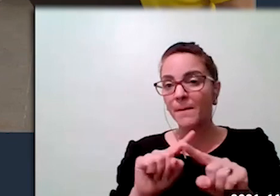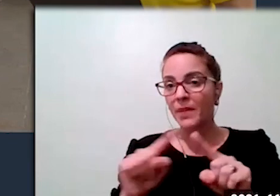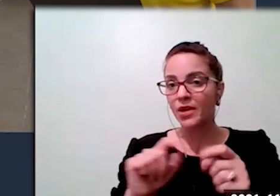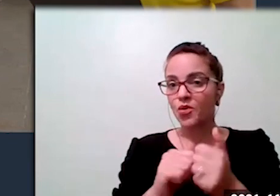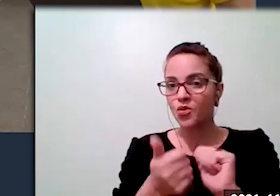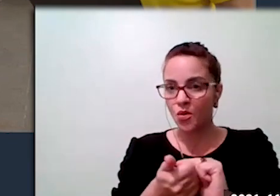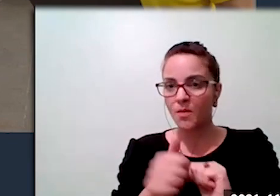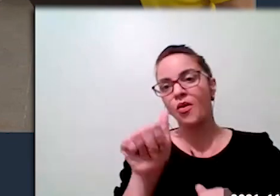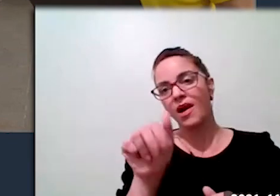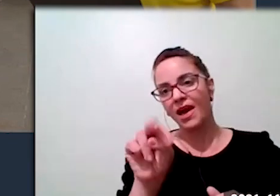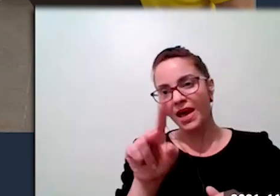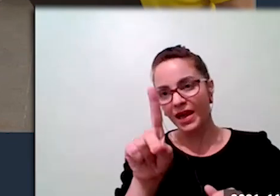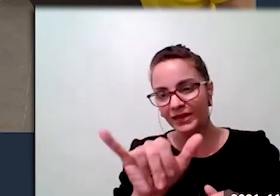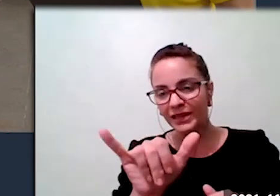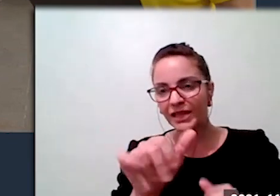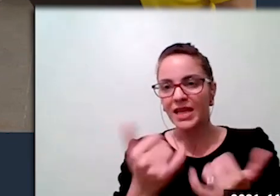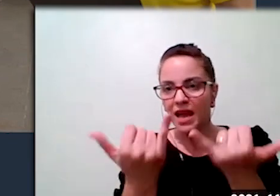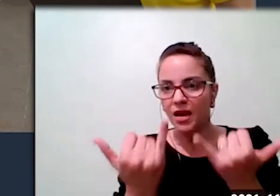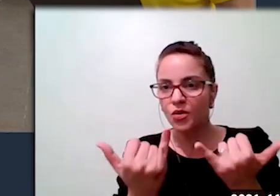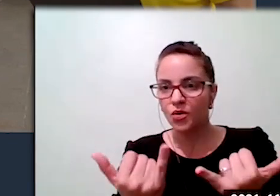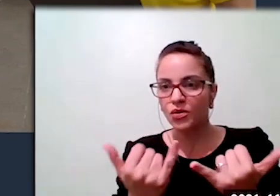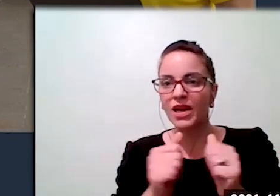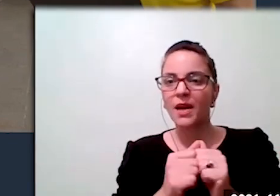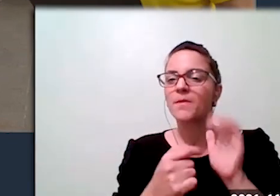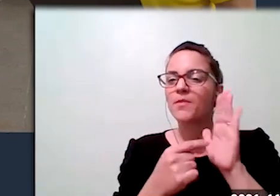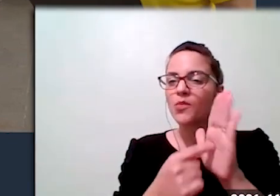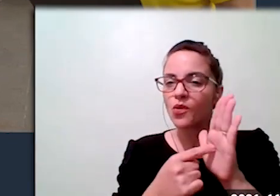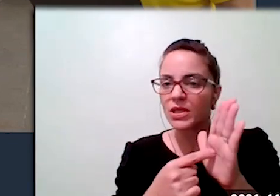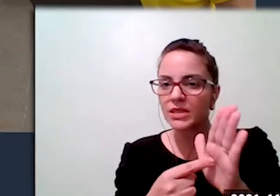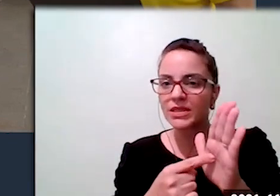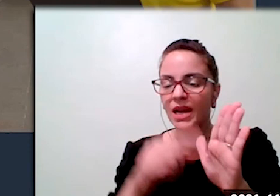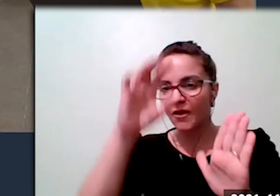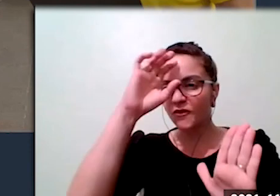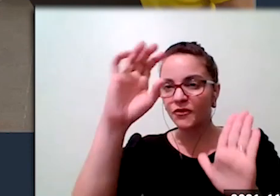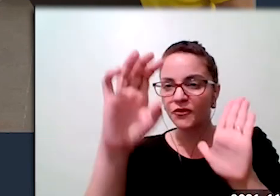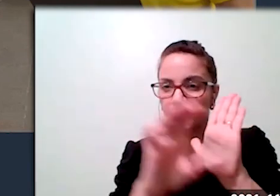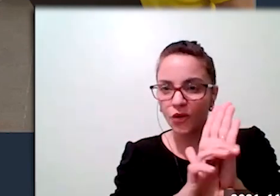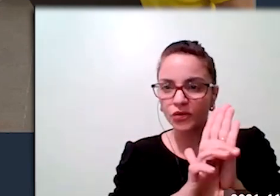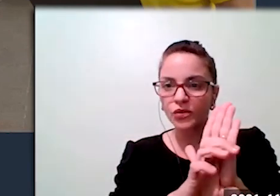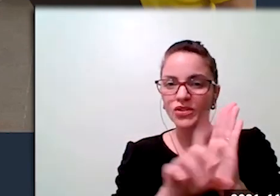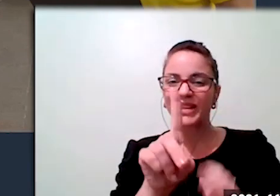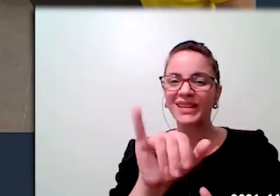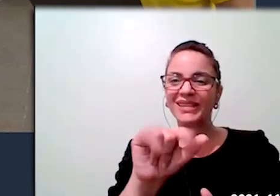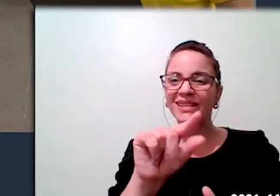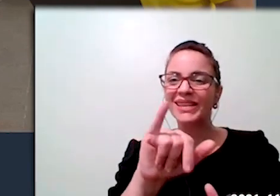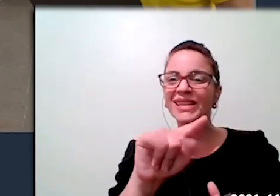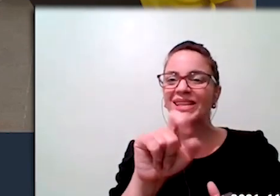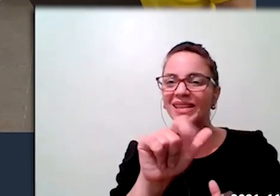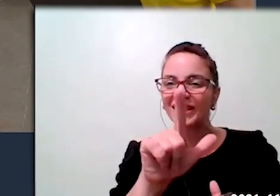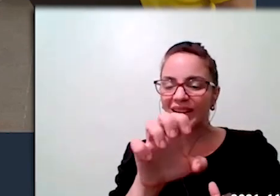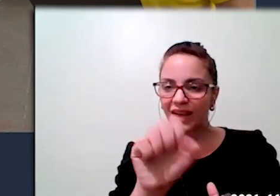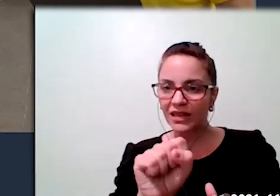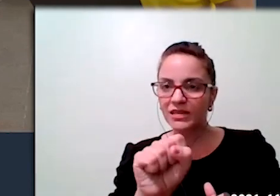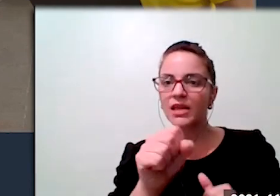Andy genera con fidelidad documental imágenes digitales que replican la